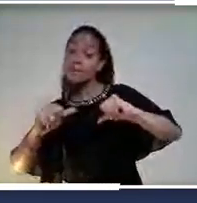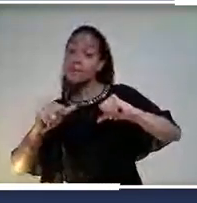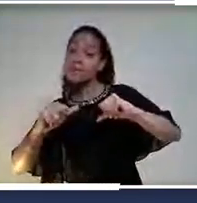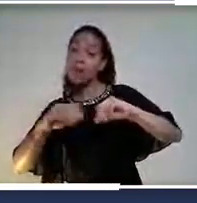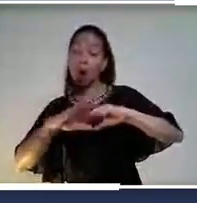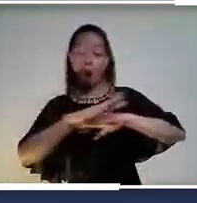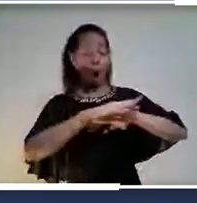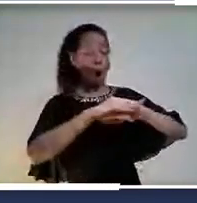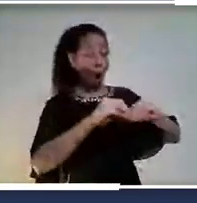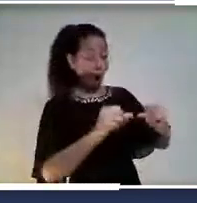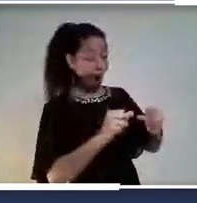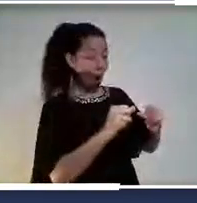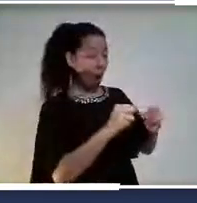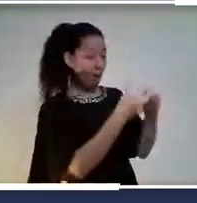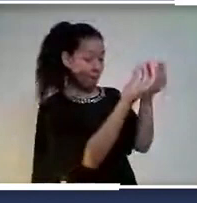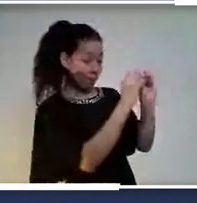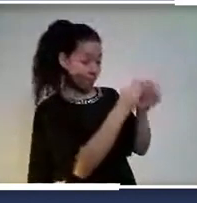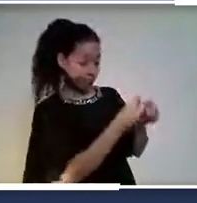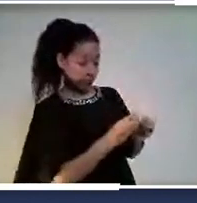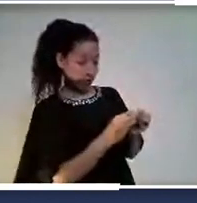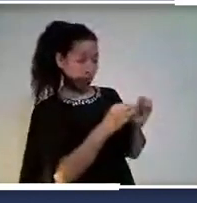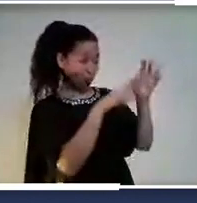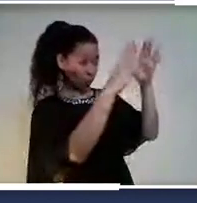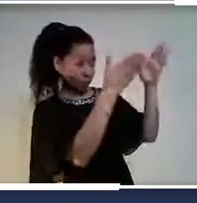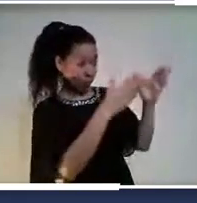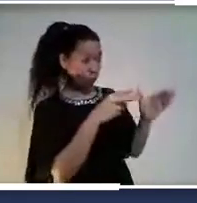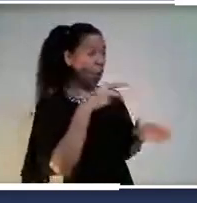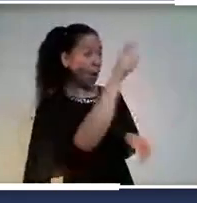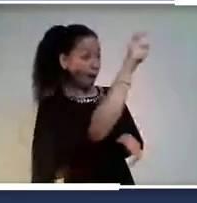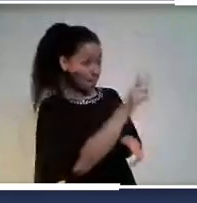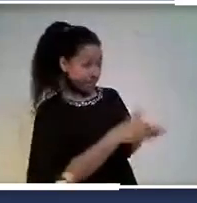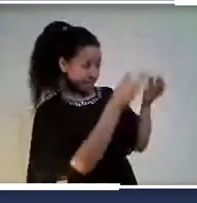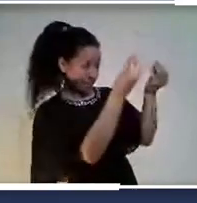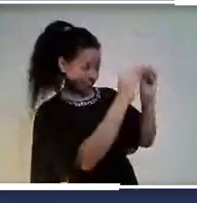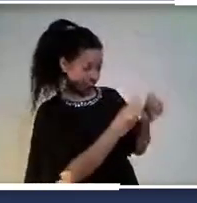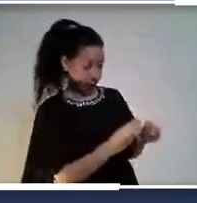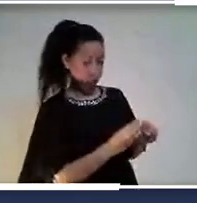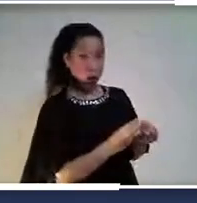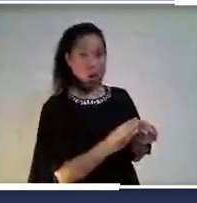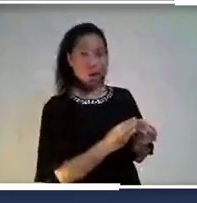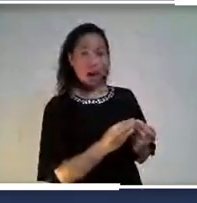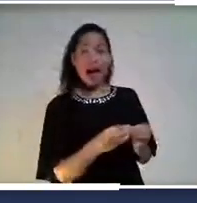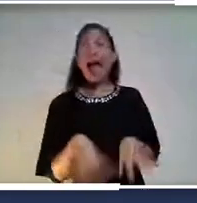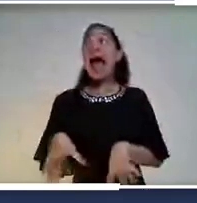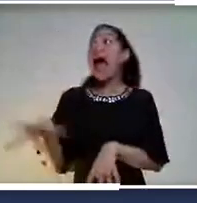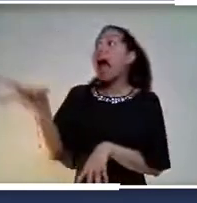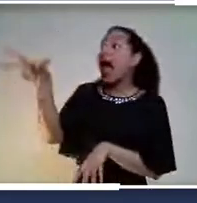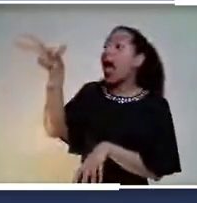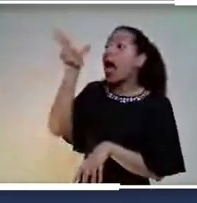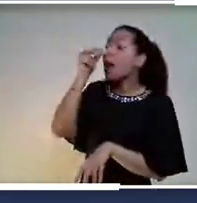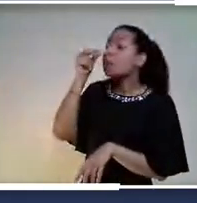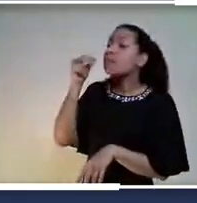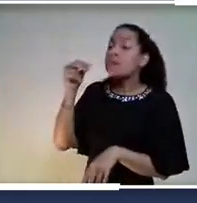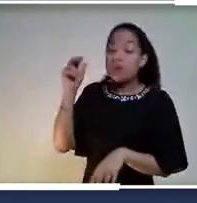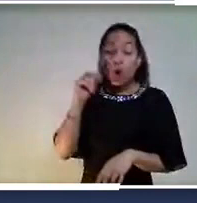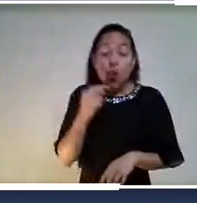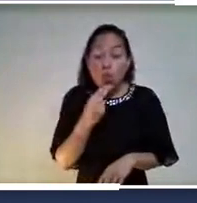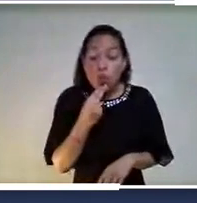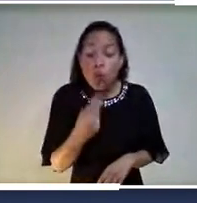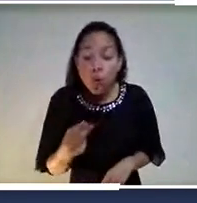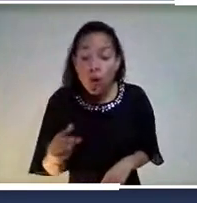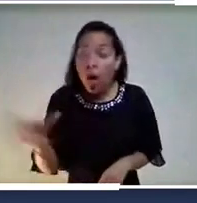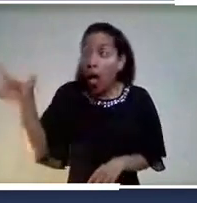aliento o espíritu se unen y da qué cosa un alma viviente ser o